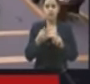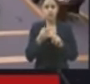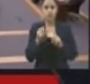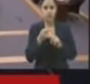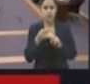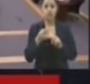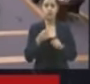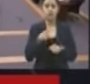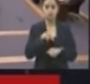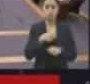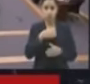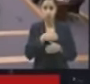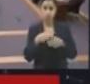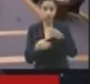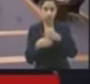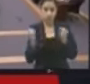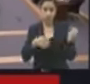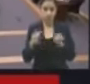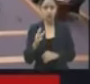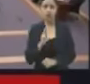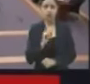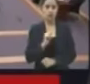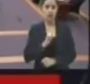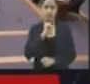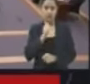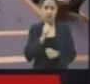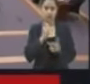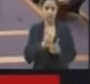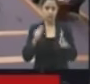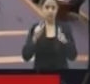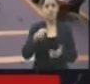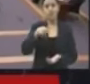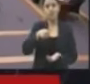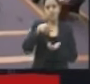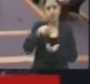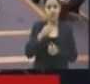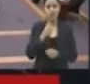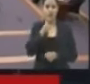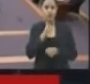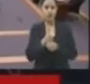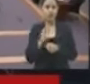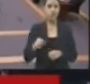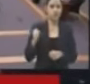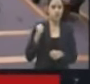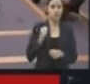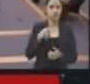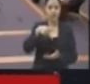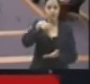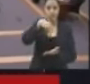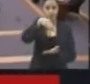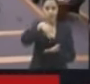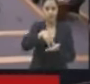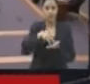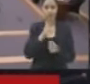para la revocación de mandato. Es paradójico que quienes han impulsado esta figura, que son el gobierno